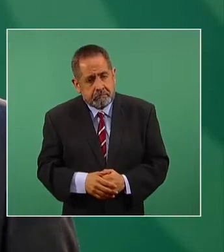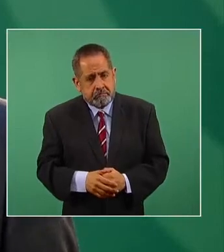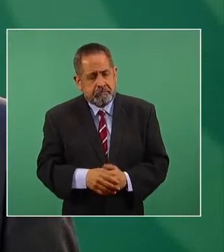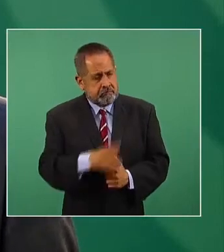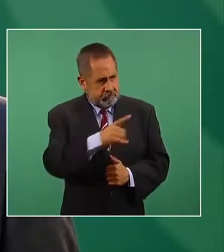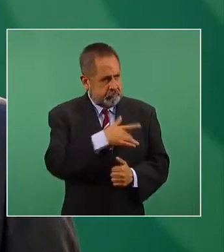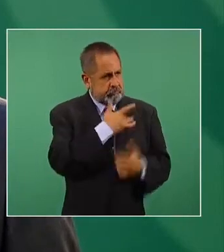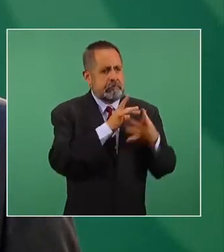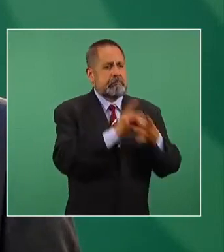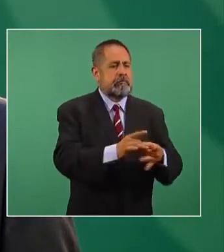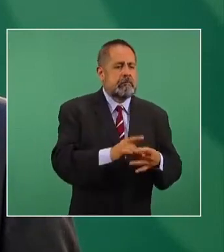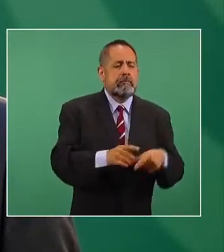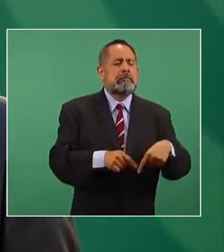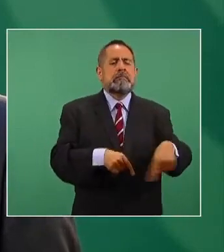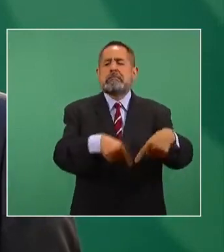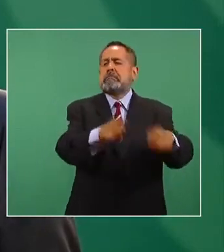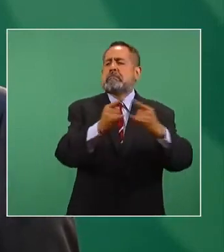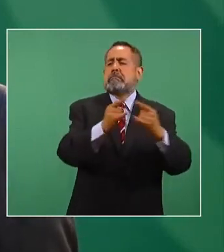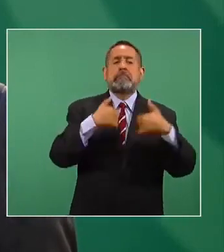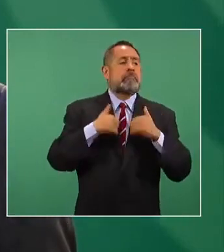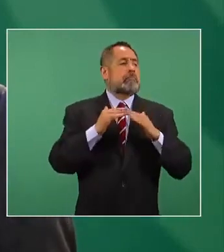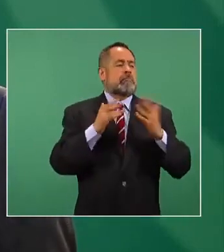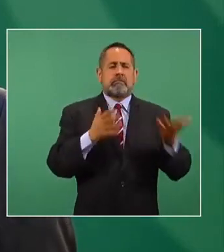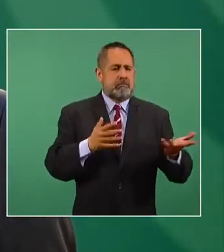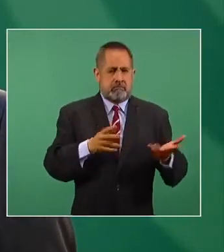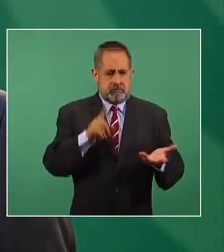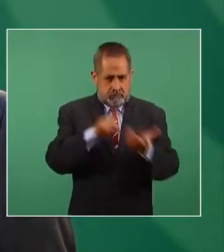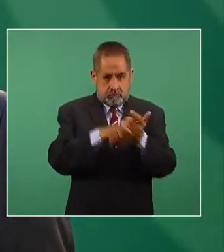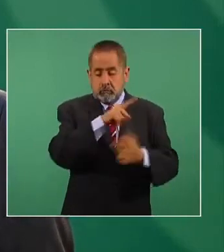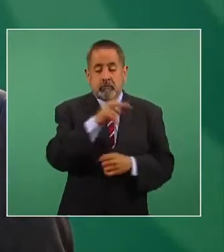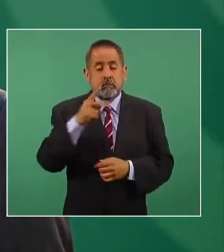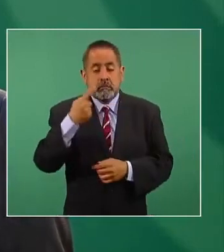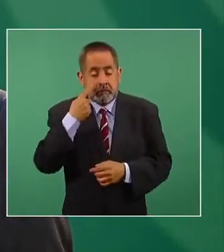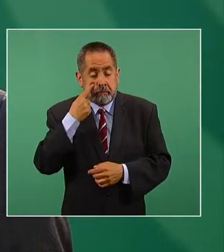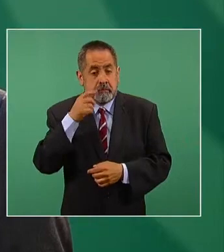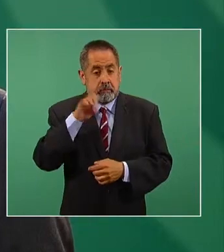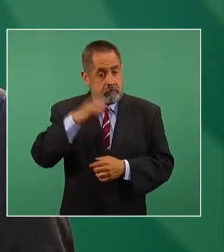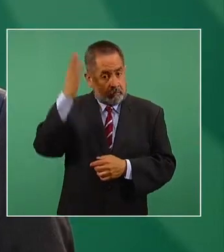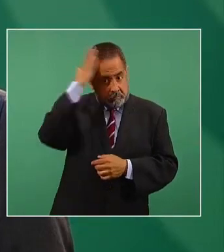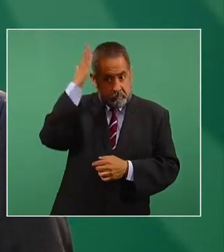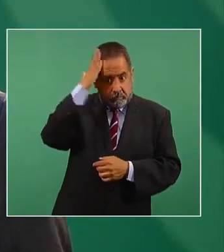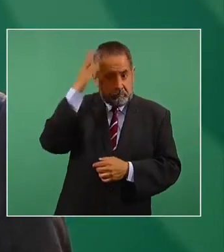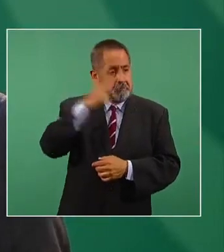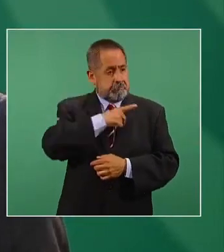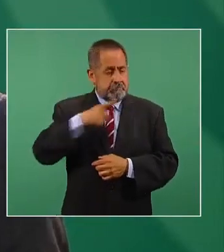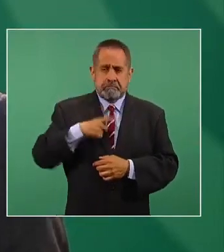fuesen solidarios, porque un dirigente tiene que dar la cara,